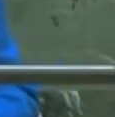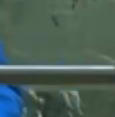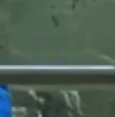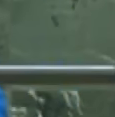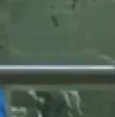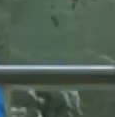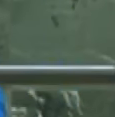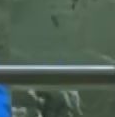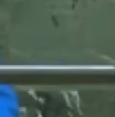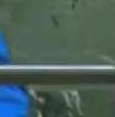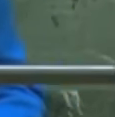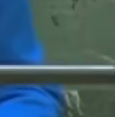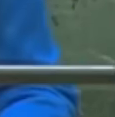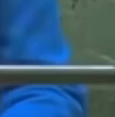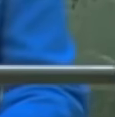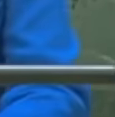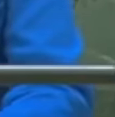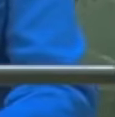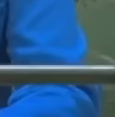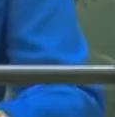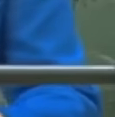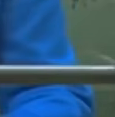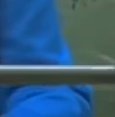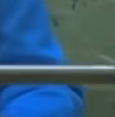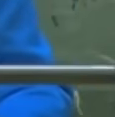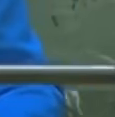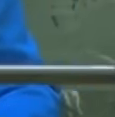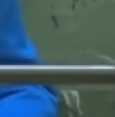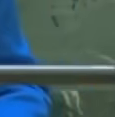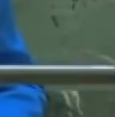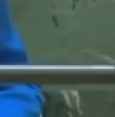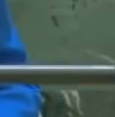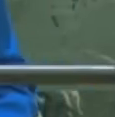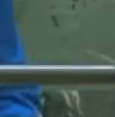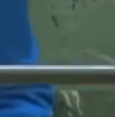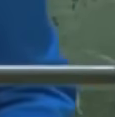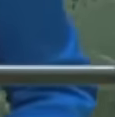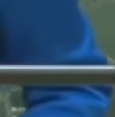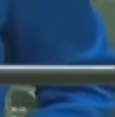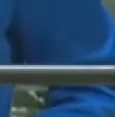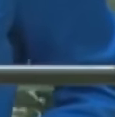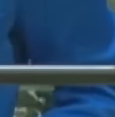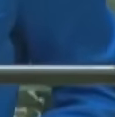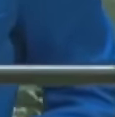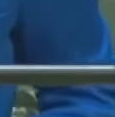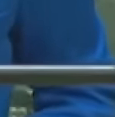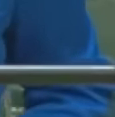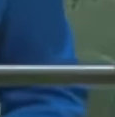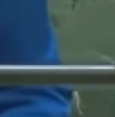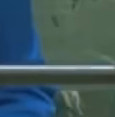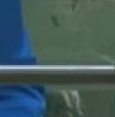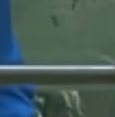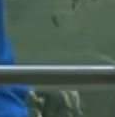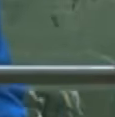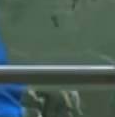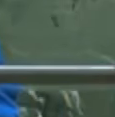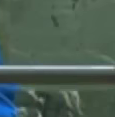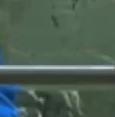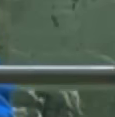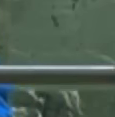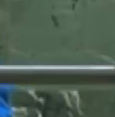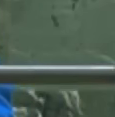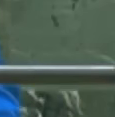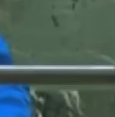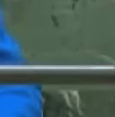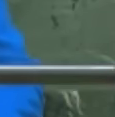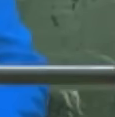respetuoso al presidente de esta asamblea. Un saludo también a todos los jefes de delegación y jefas de delegación que se encuentran